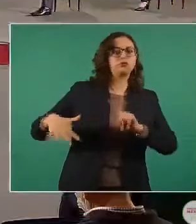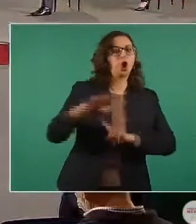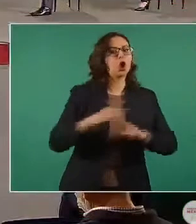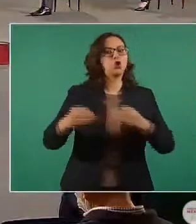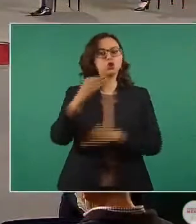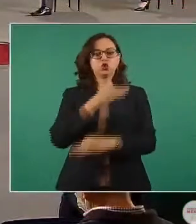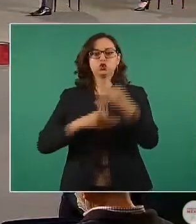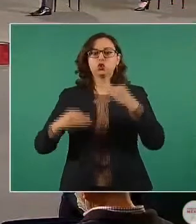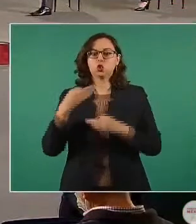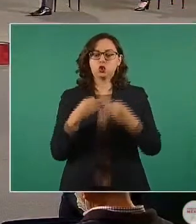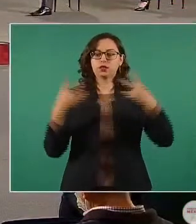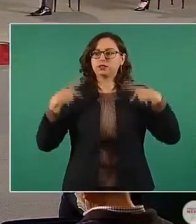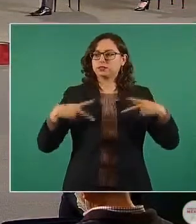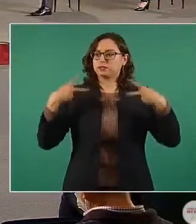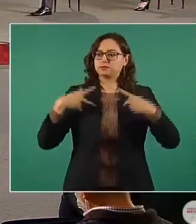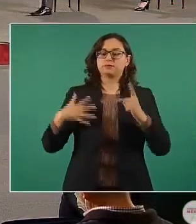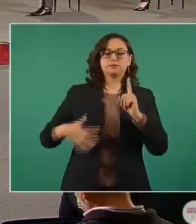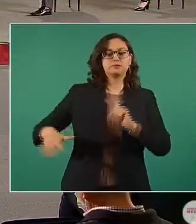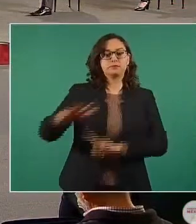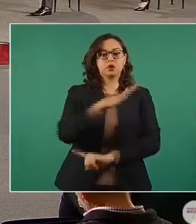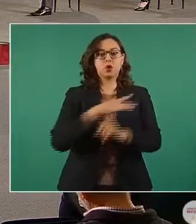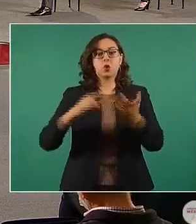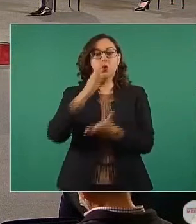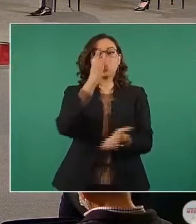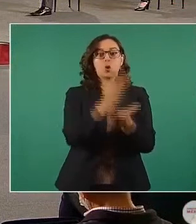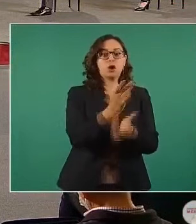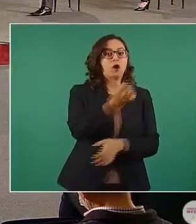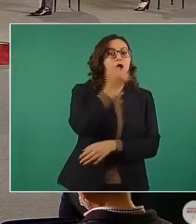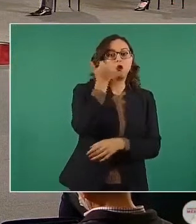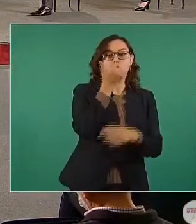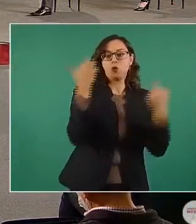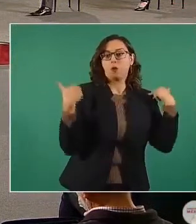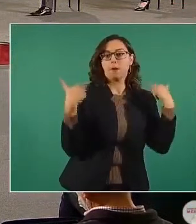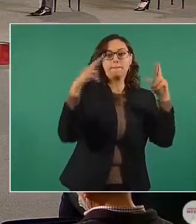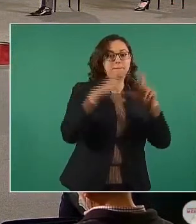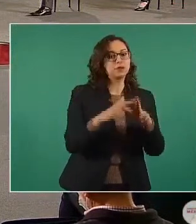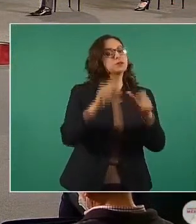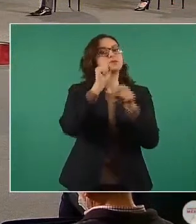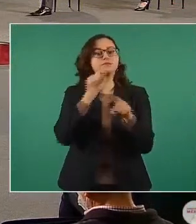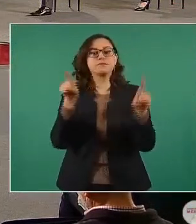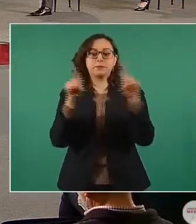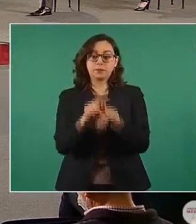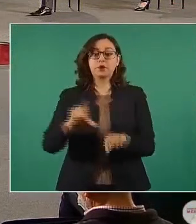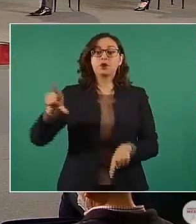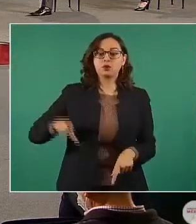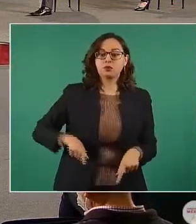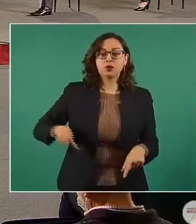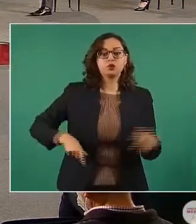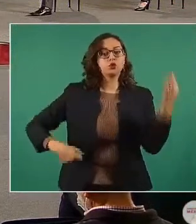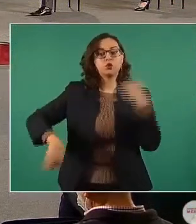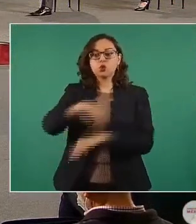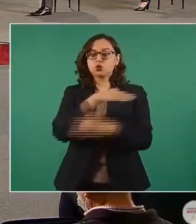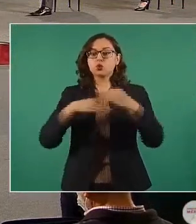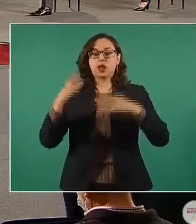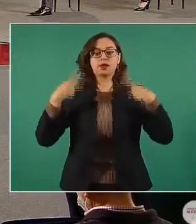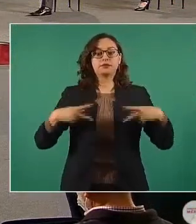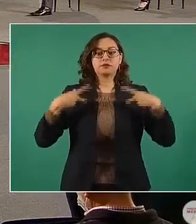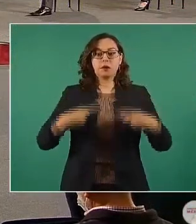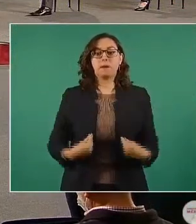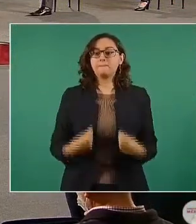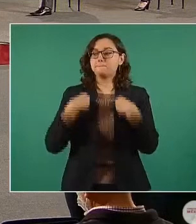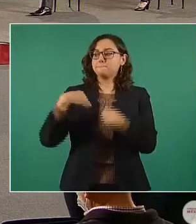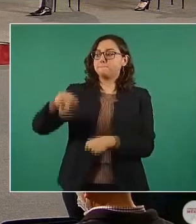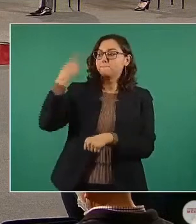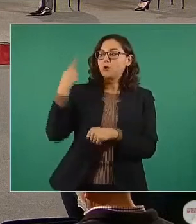de la sociedad, es decir, no solamente de alumnos y maestros, del gobierno y de toda la sociedad en conjunto,